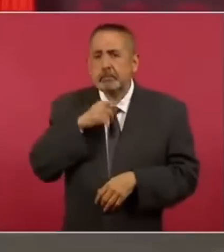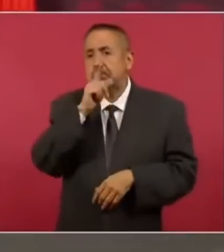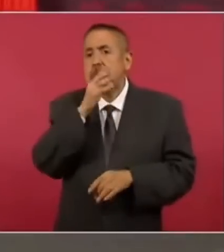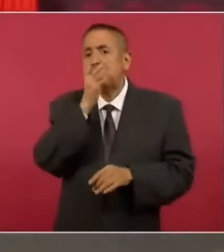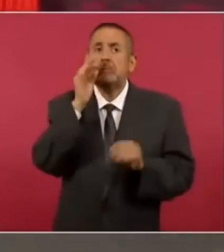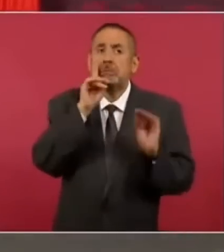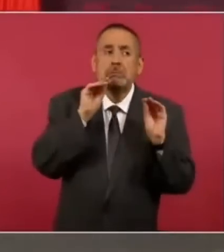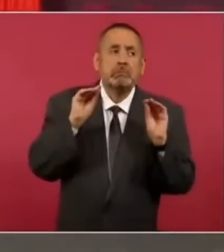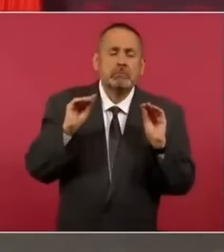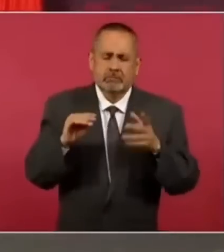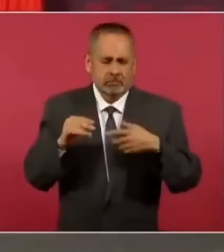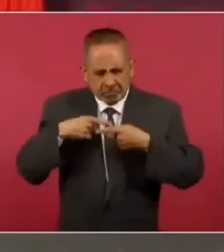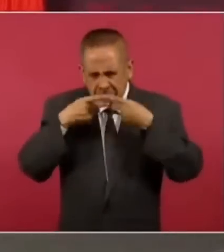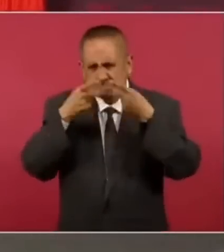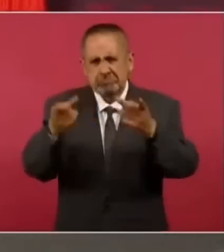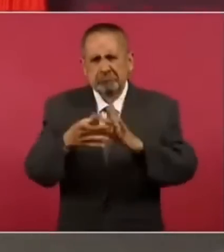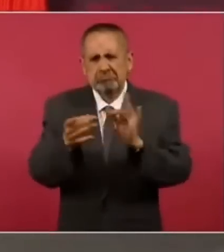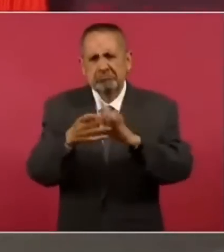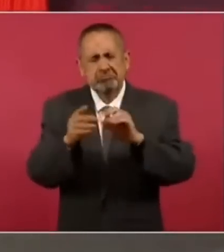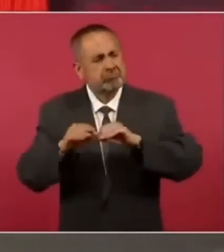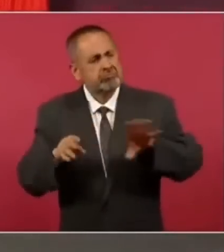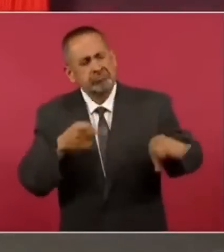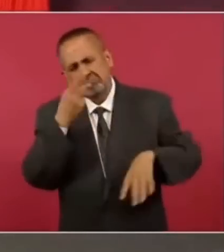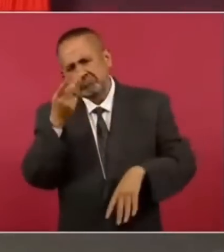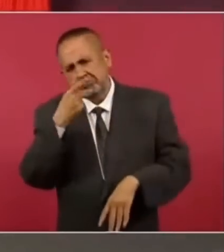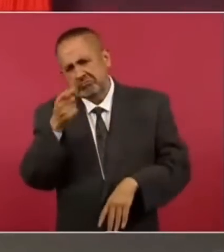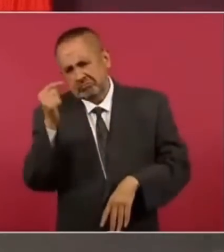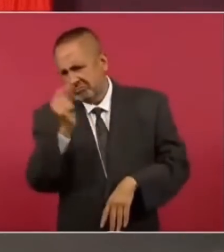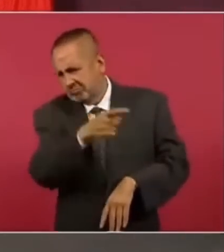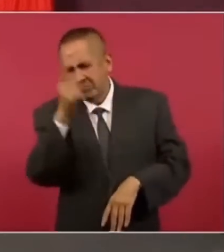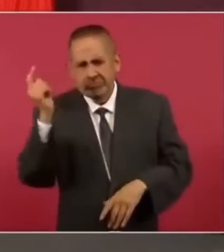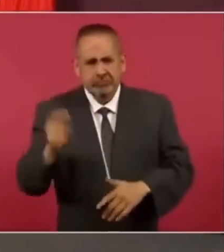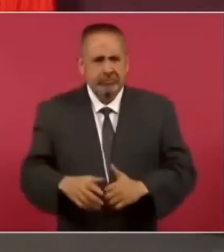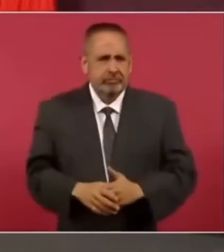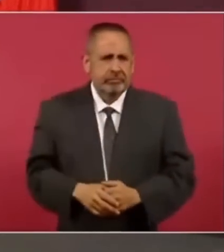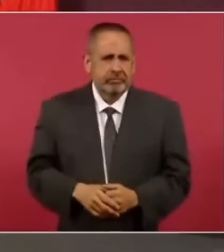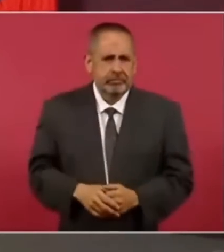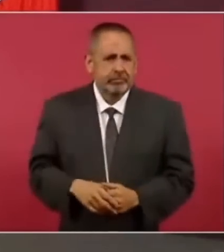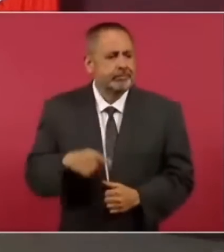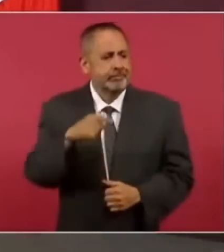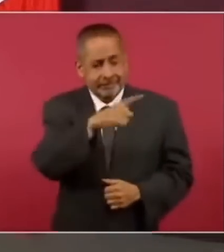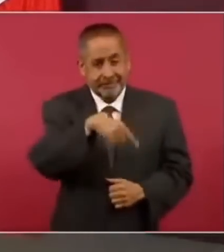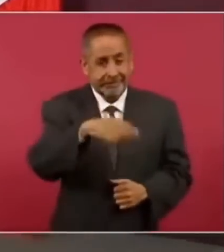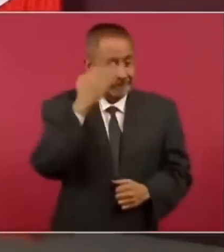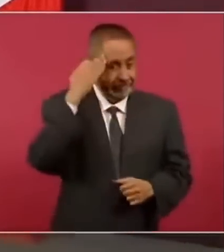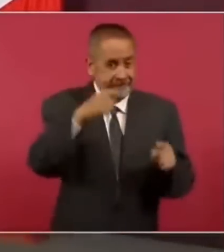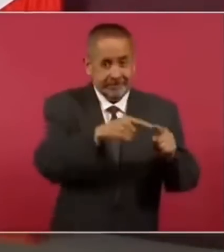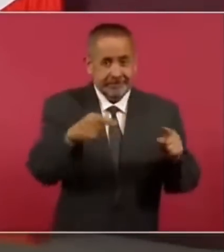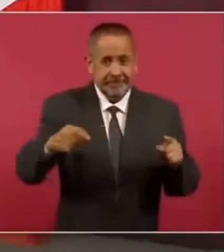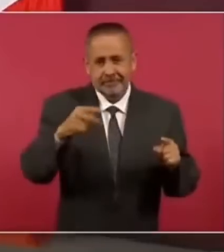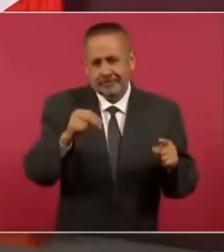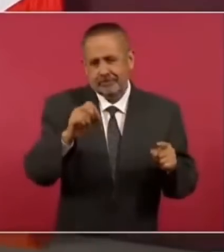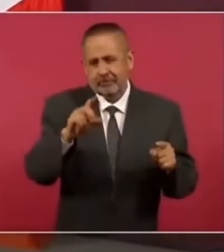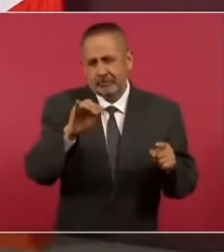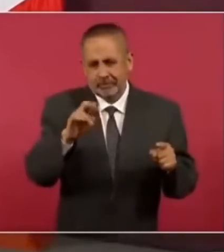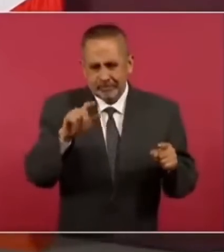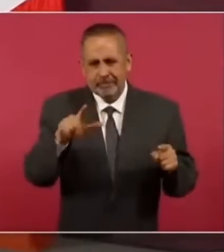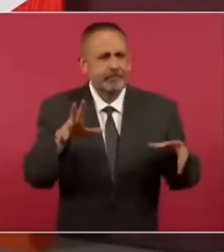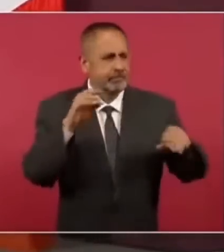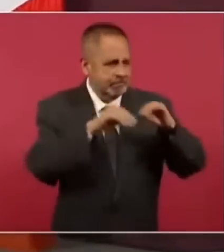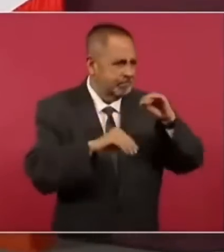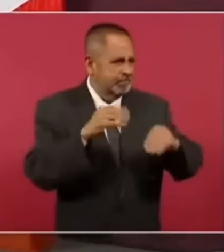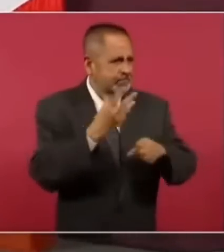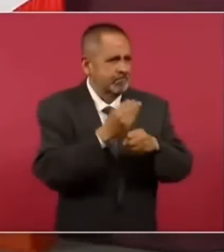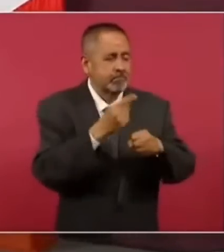callado, porque todo eso fue parte del andamiaje que